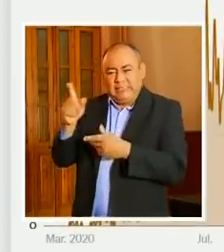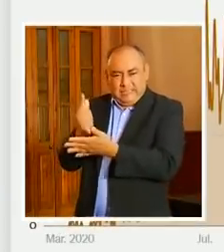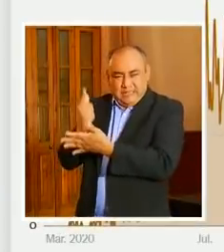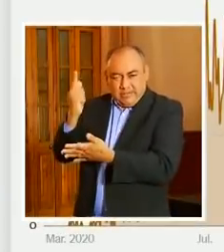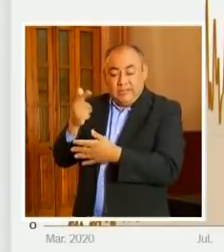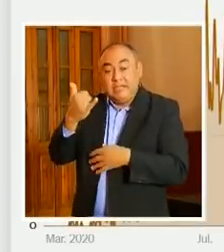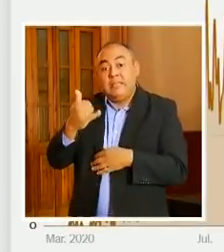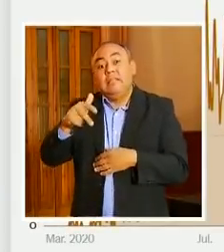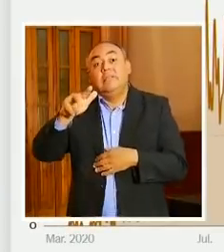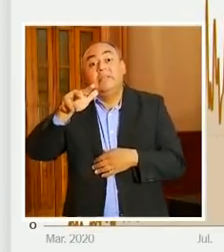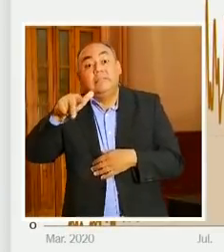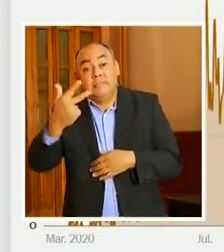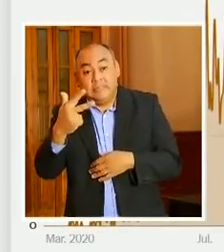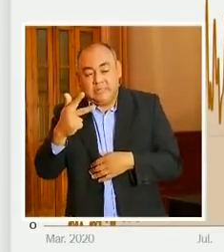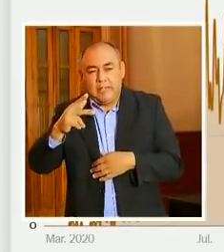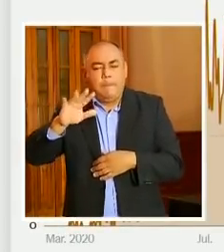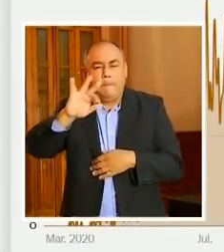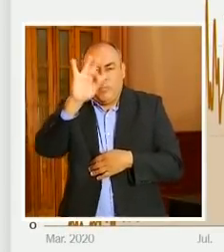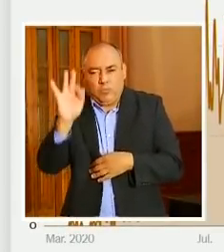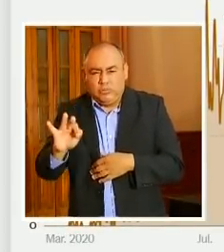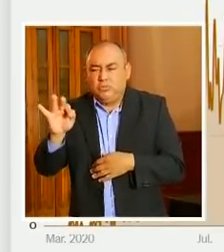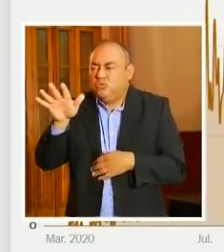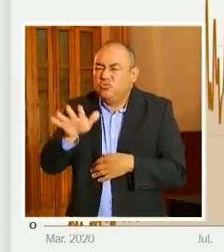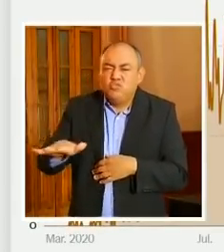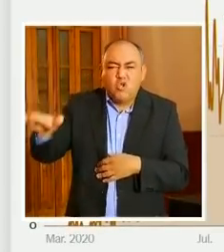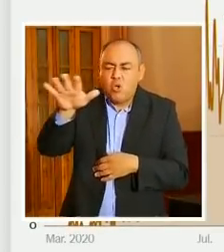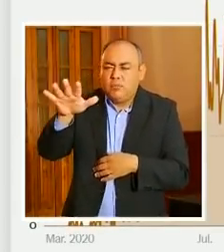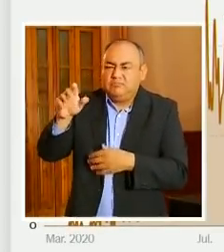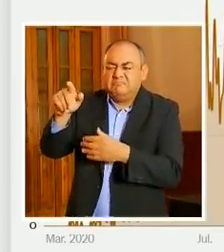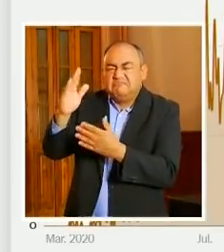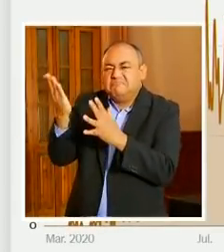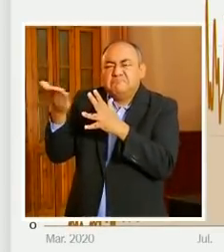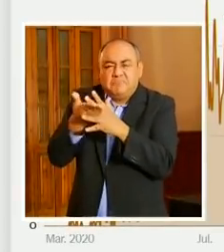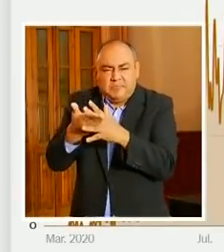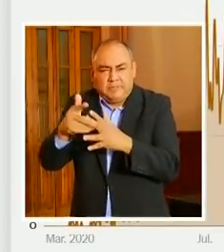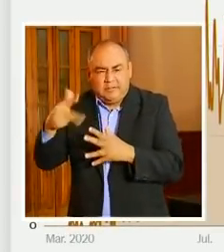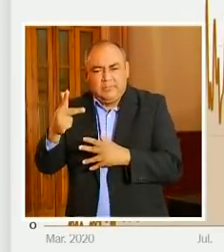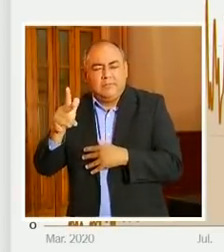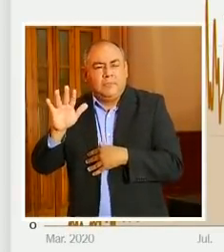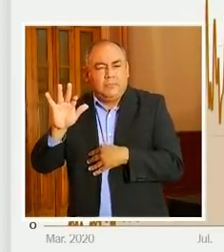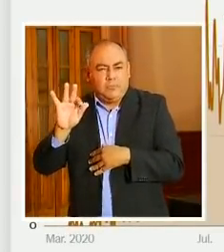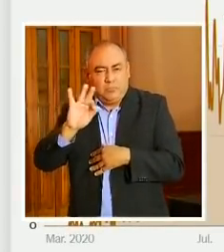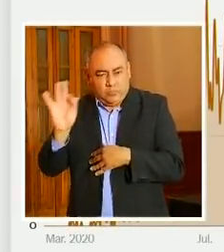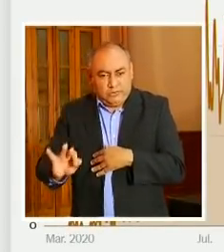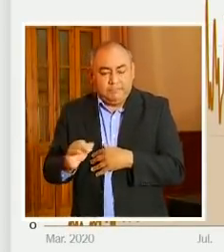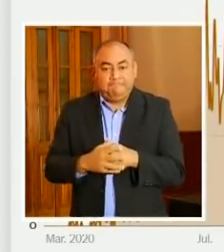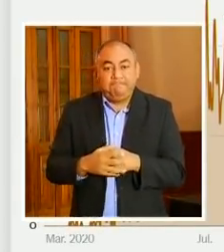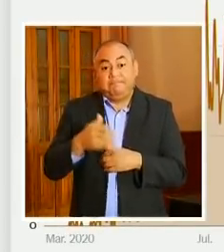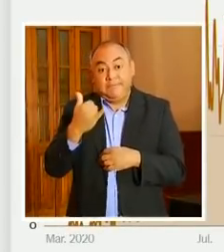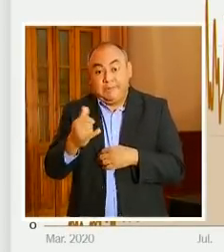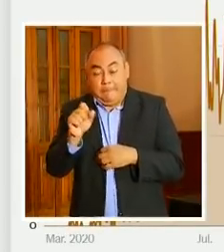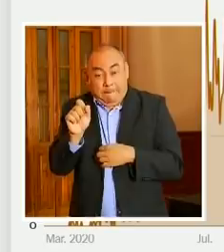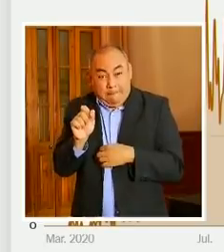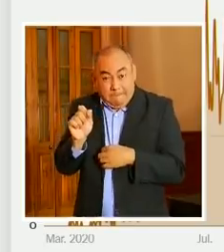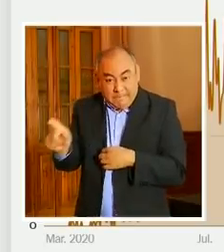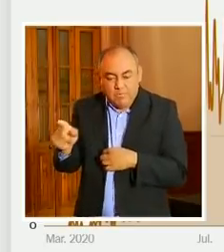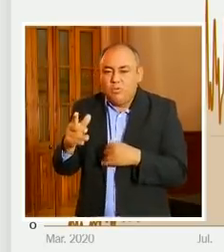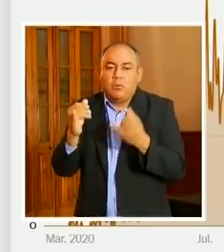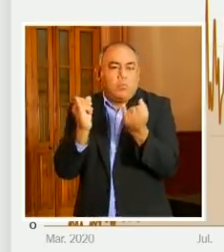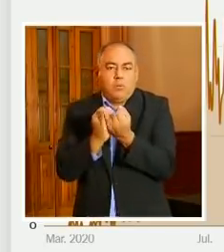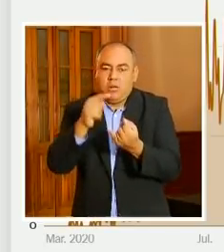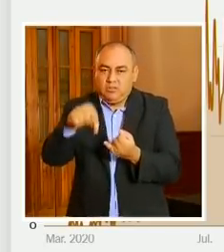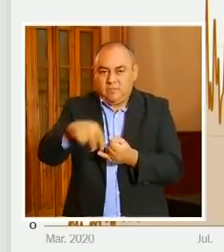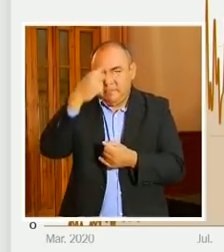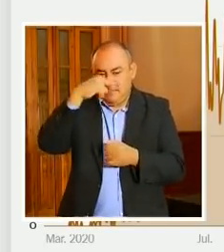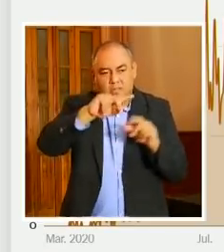global. Y nuestras defunciones, semejante a lo que sucede en el resto del país, se han mantenido en